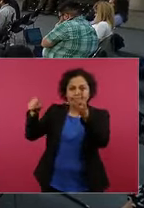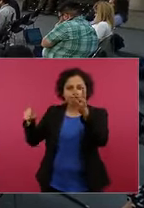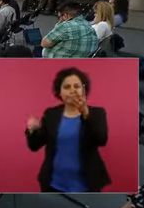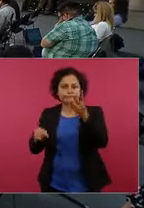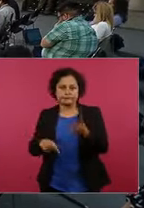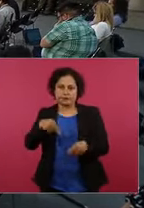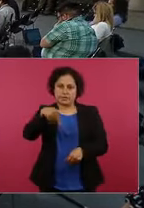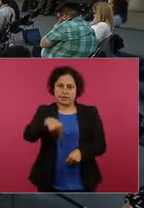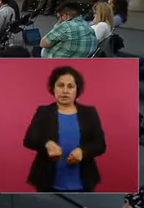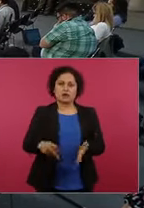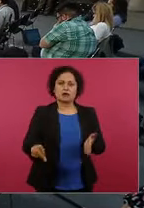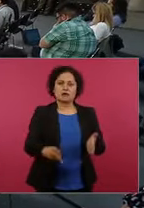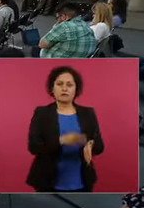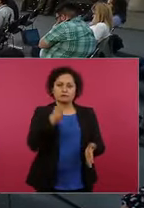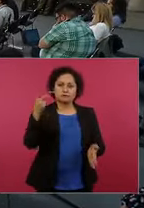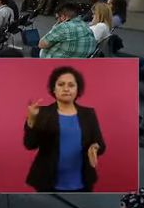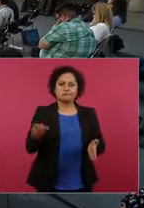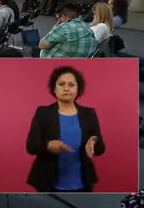repitiendo,